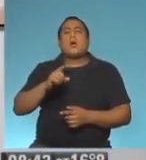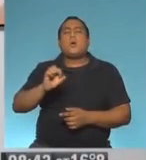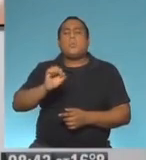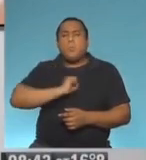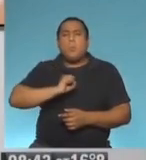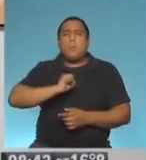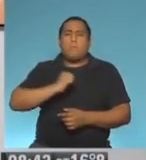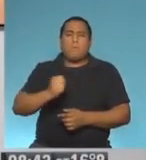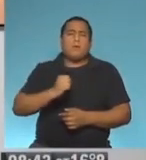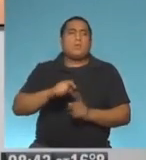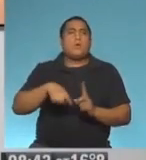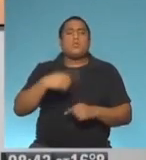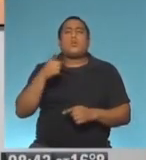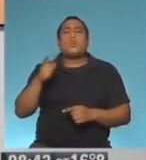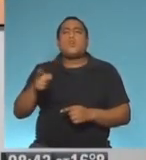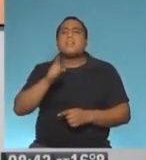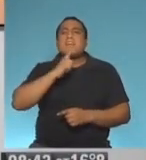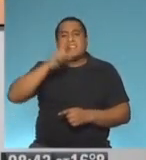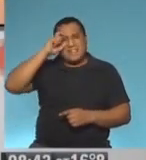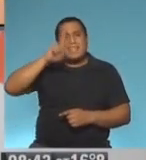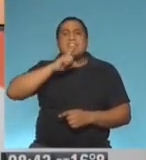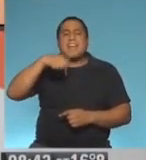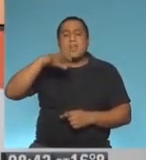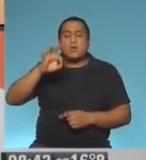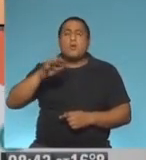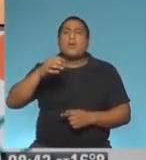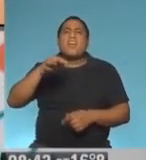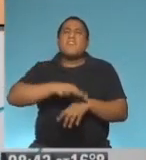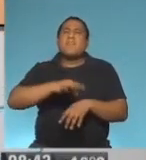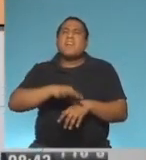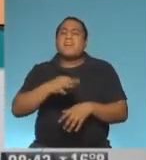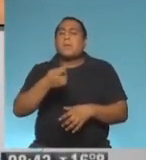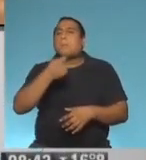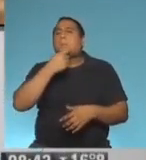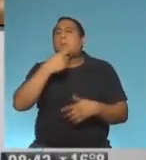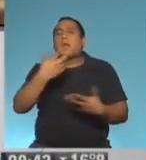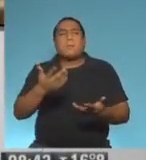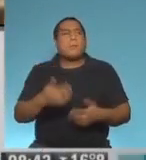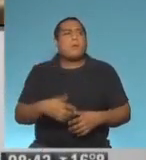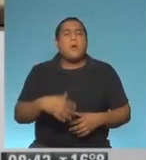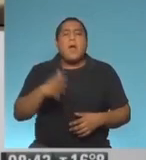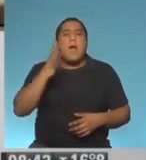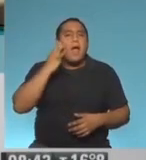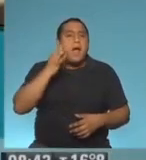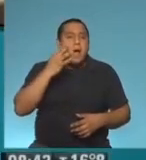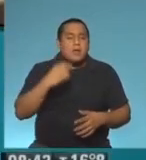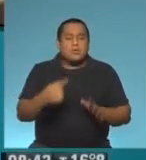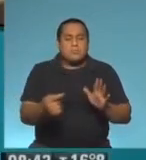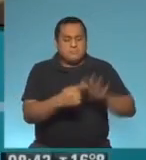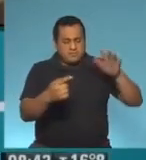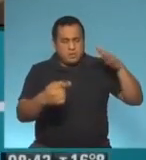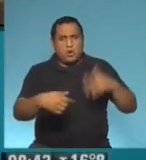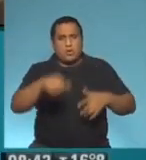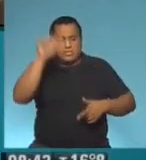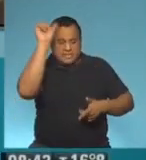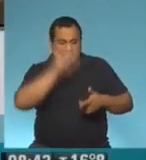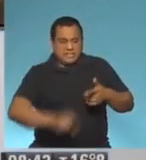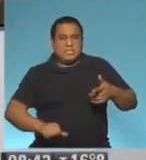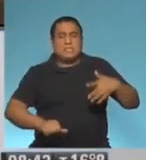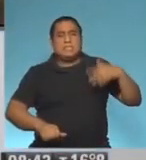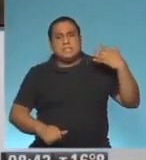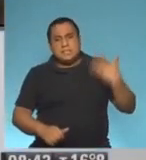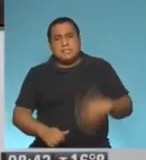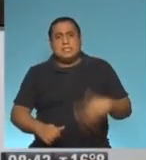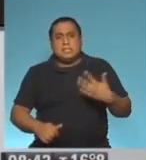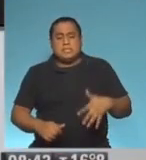contra el tétanos esa enfermedad que agarra cuando uno tiene contacto por ejemplo con un material se pincha se lastima con un material